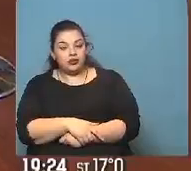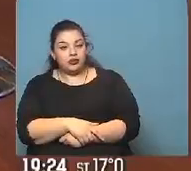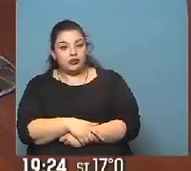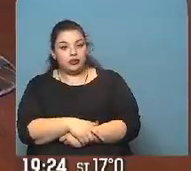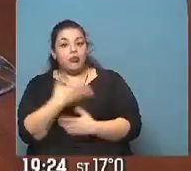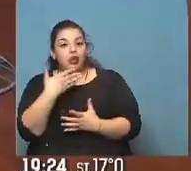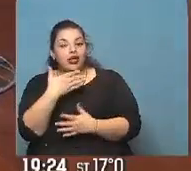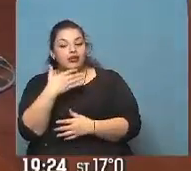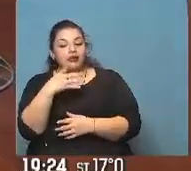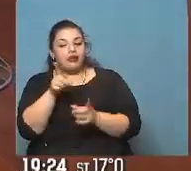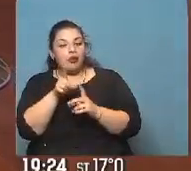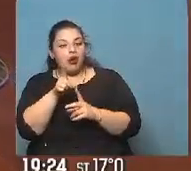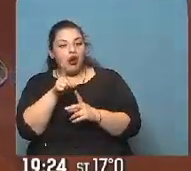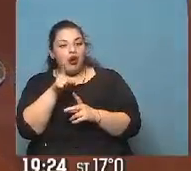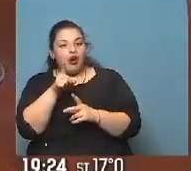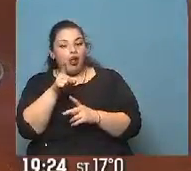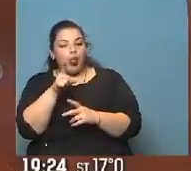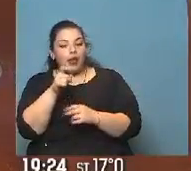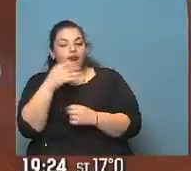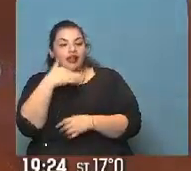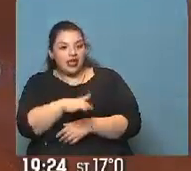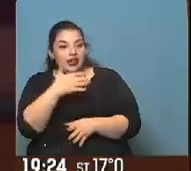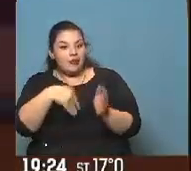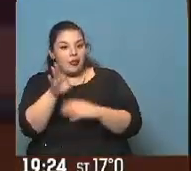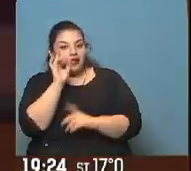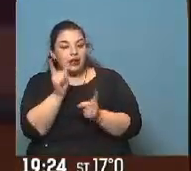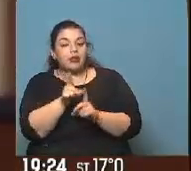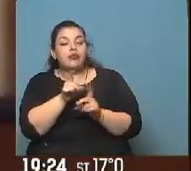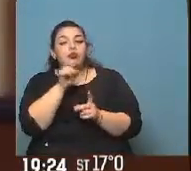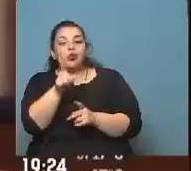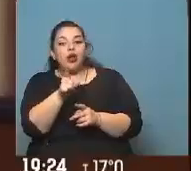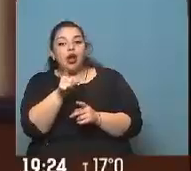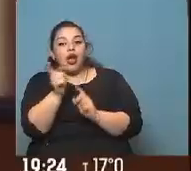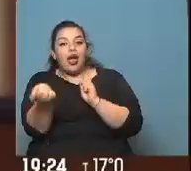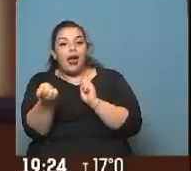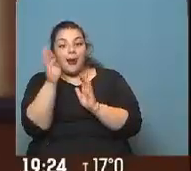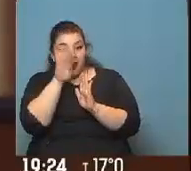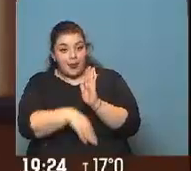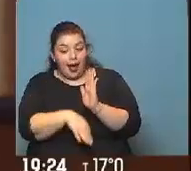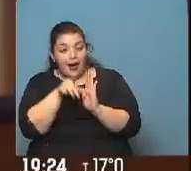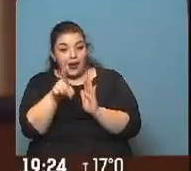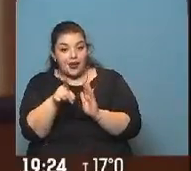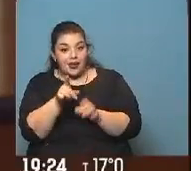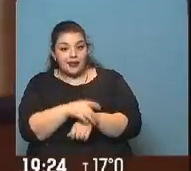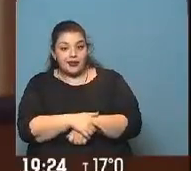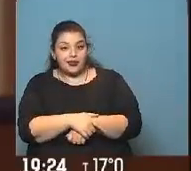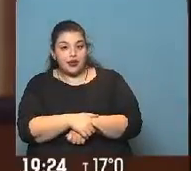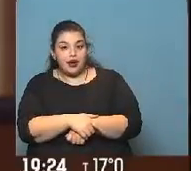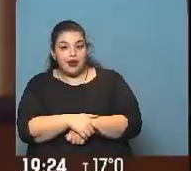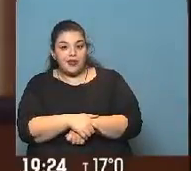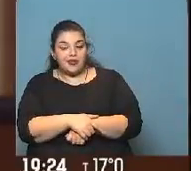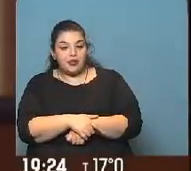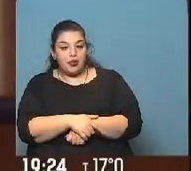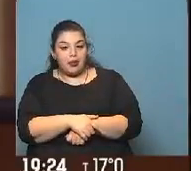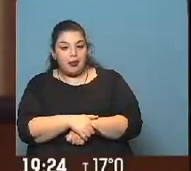no tenemos un sistema financiero dolarizado entonces la devaluación no rompe el sistema financiero a diferencia del 2001